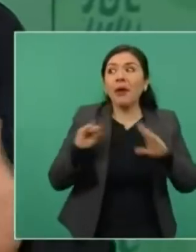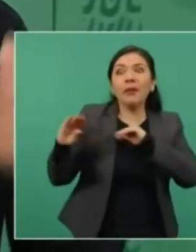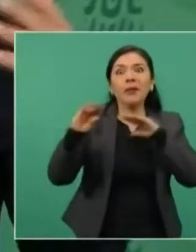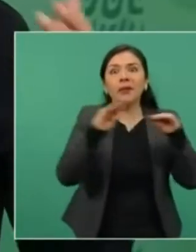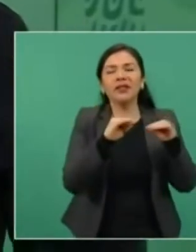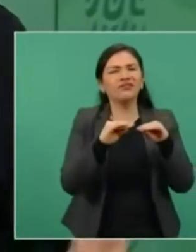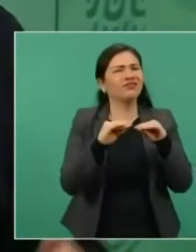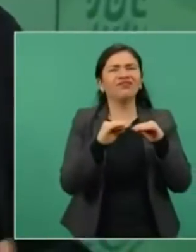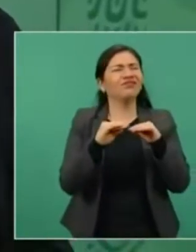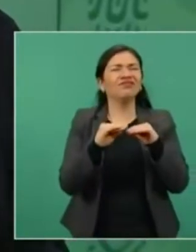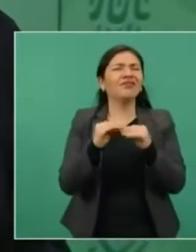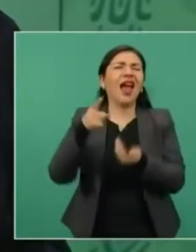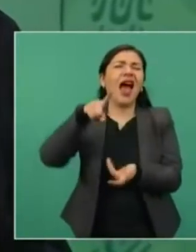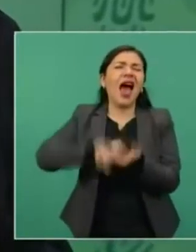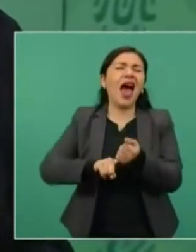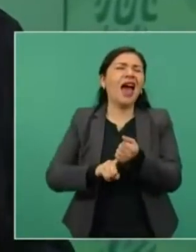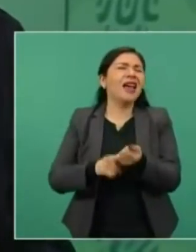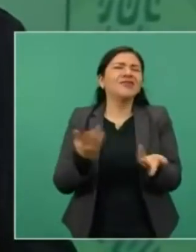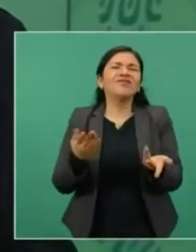la politiquería